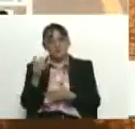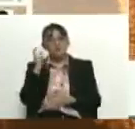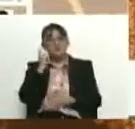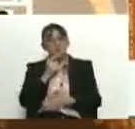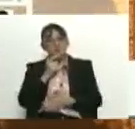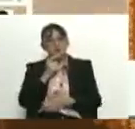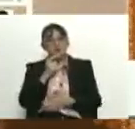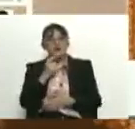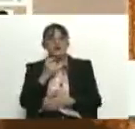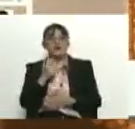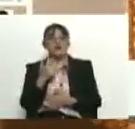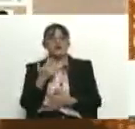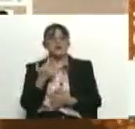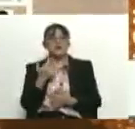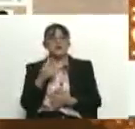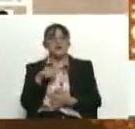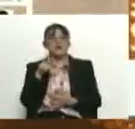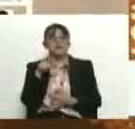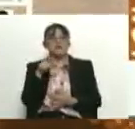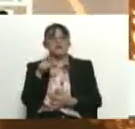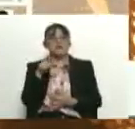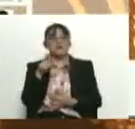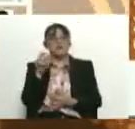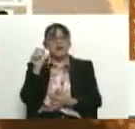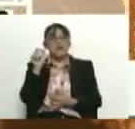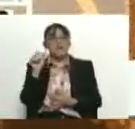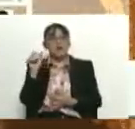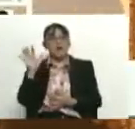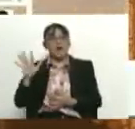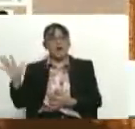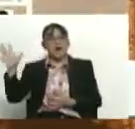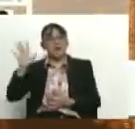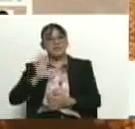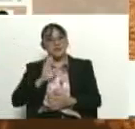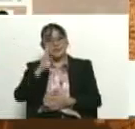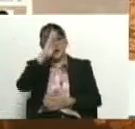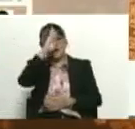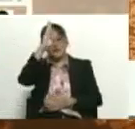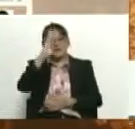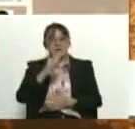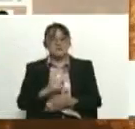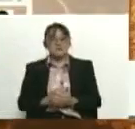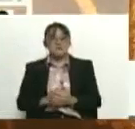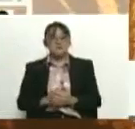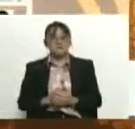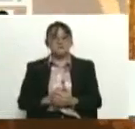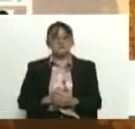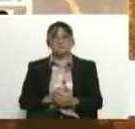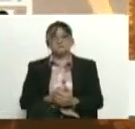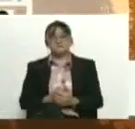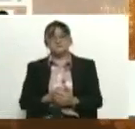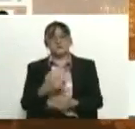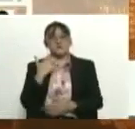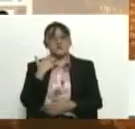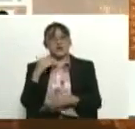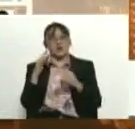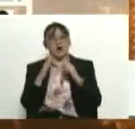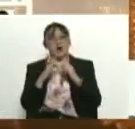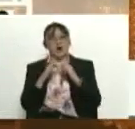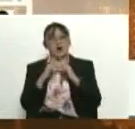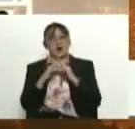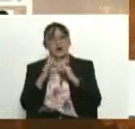sucre todo esto estamos hablando del eje andino del estado barinas y se afectaron viviendas